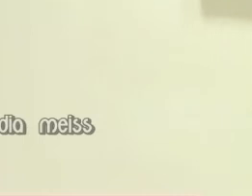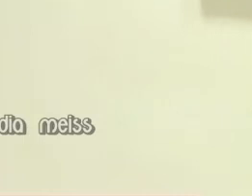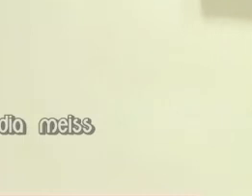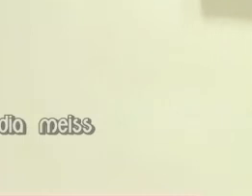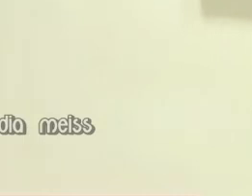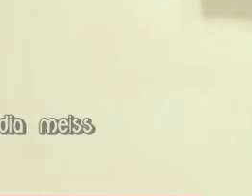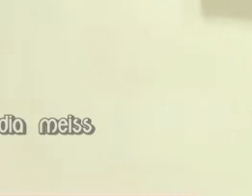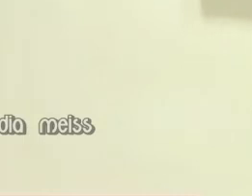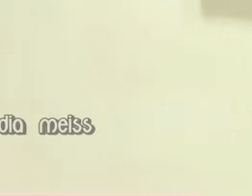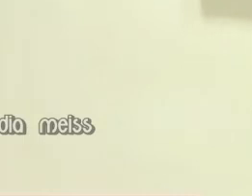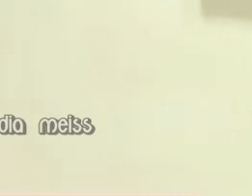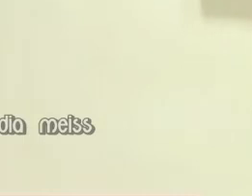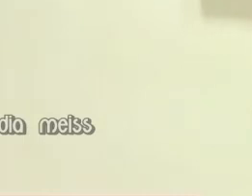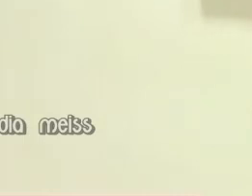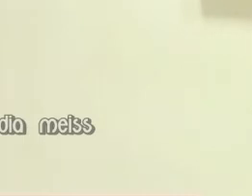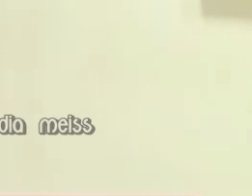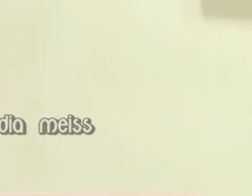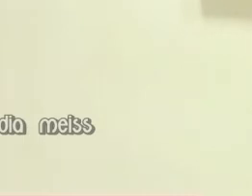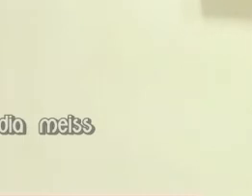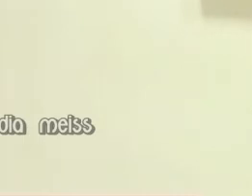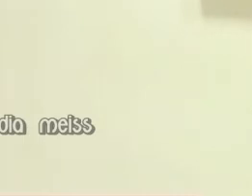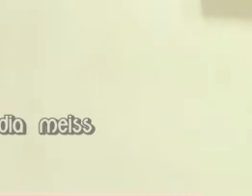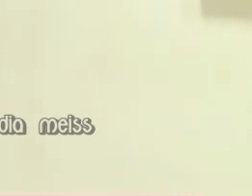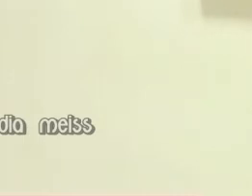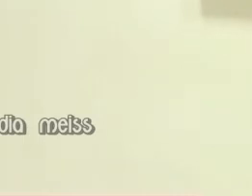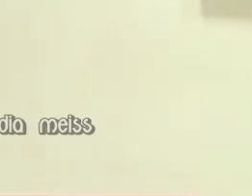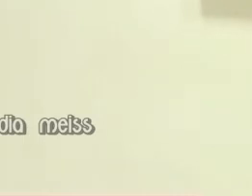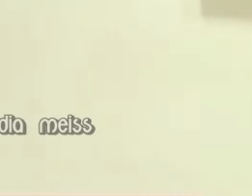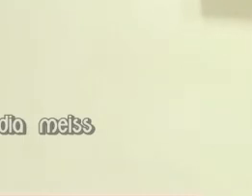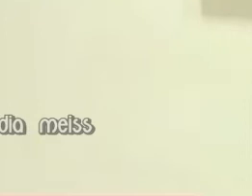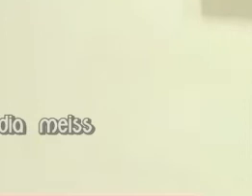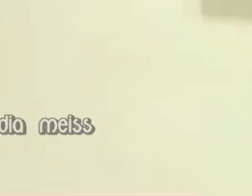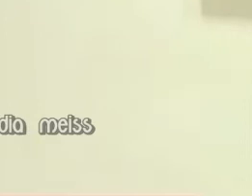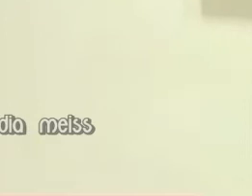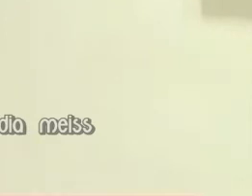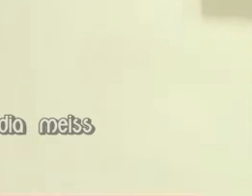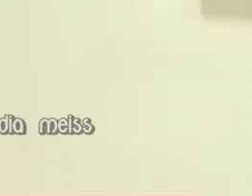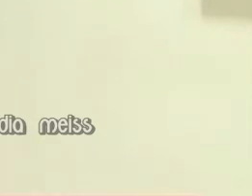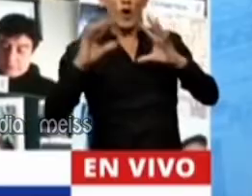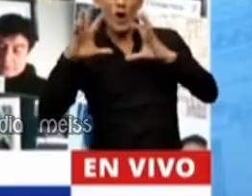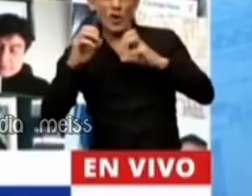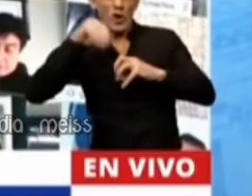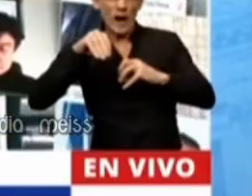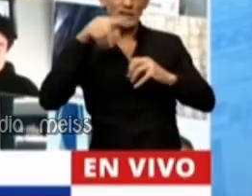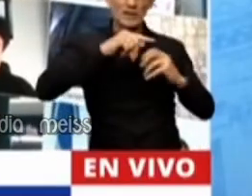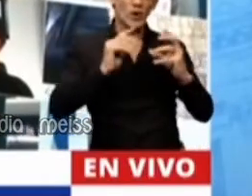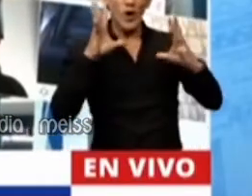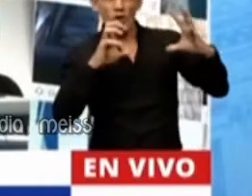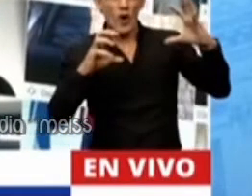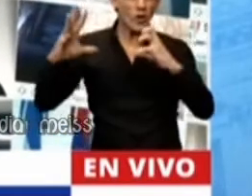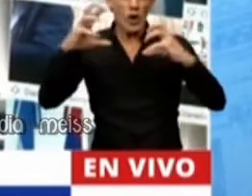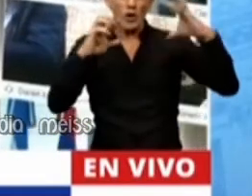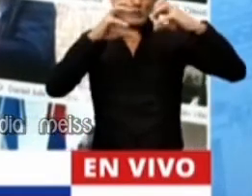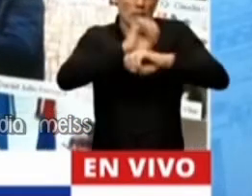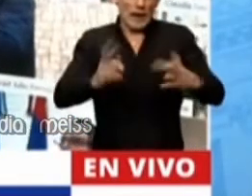cosas interesantes el jefe de gabinete Santiago Cafiero ayer en el Congreso. Al odio en un sistema